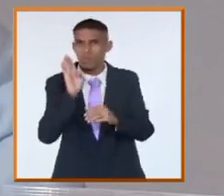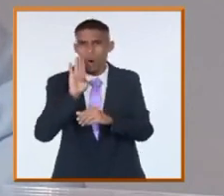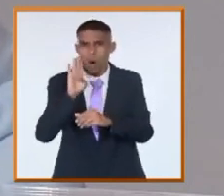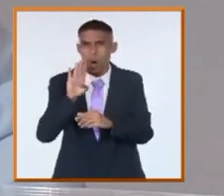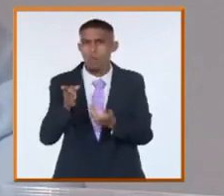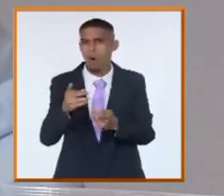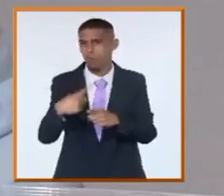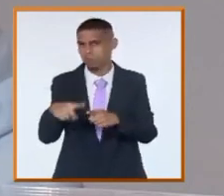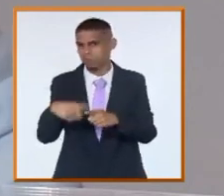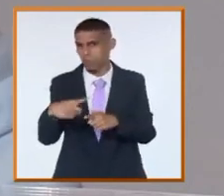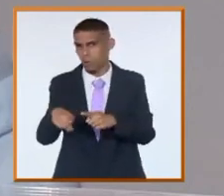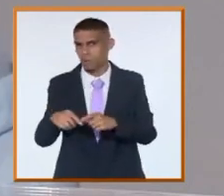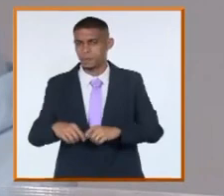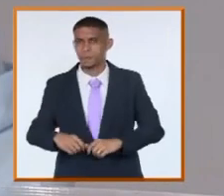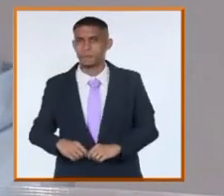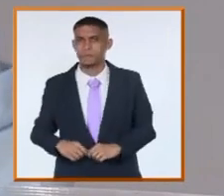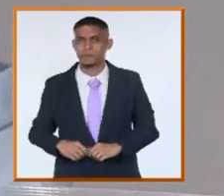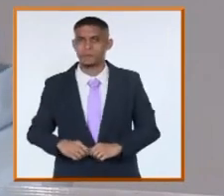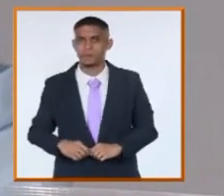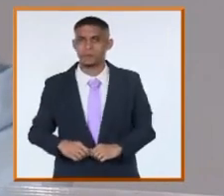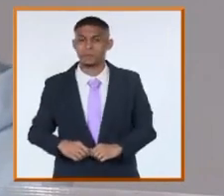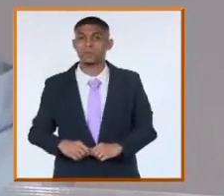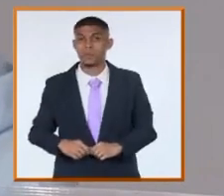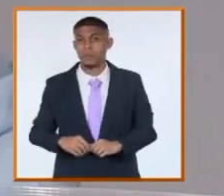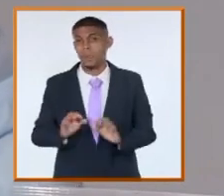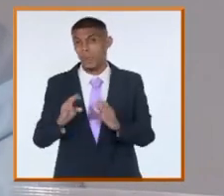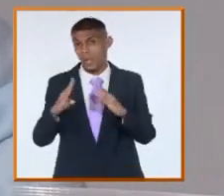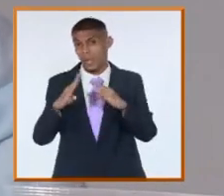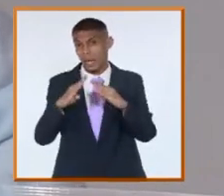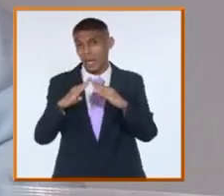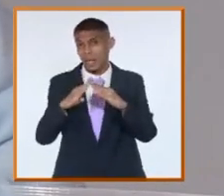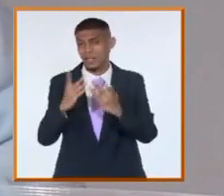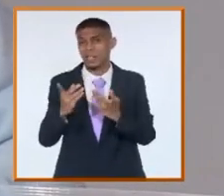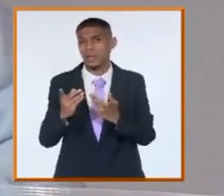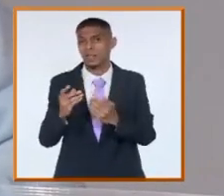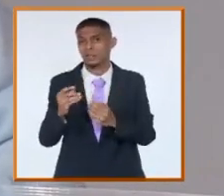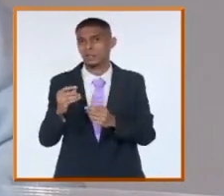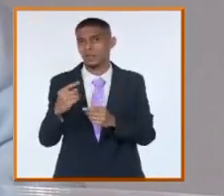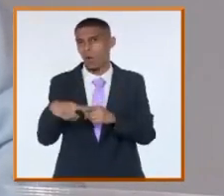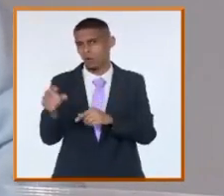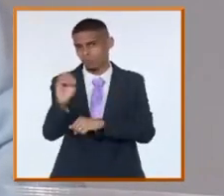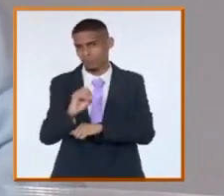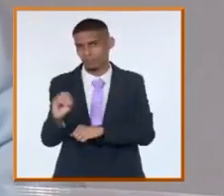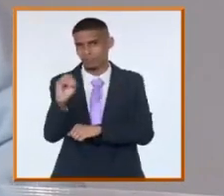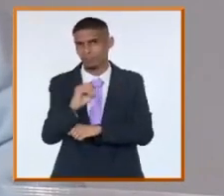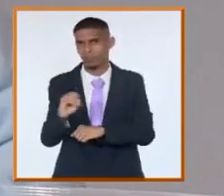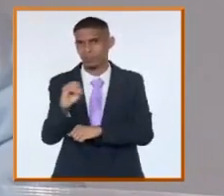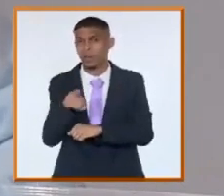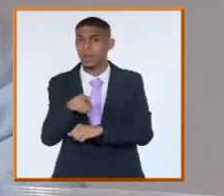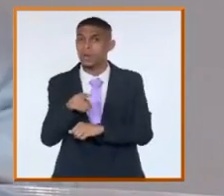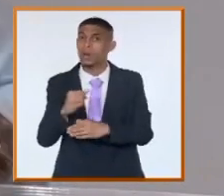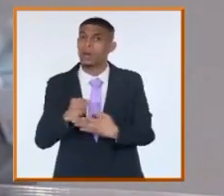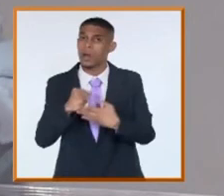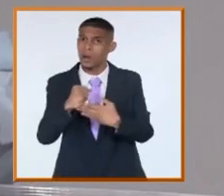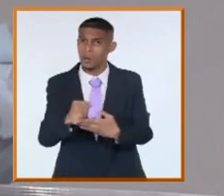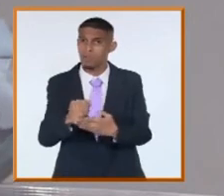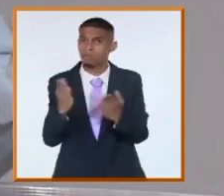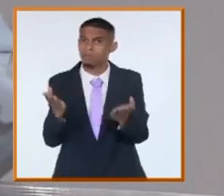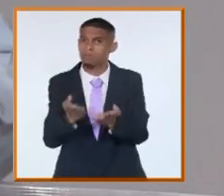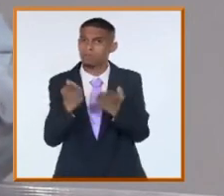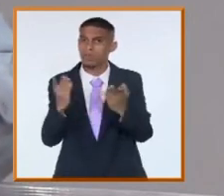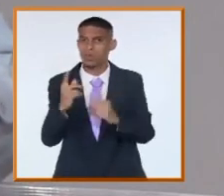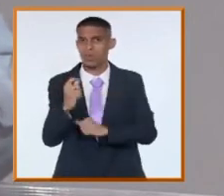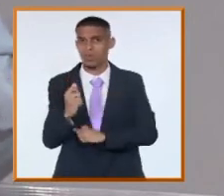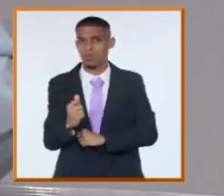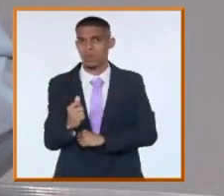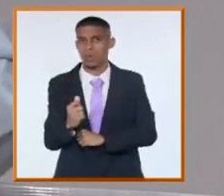productos para la construcción las viviendas y sus urbanizaciones que posibiliten el desarrollo sostenible de la economía